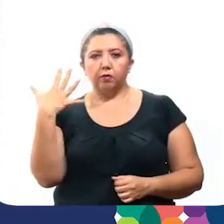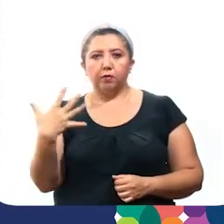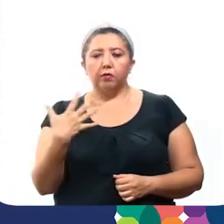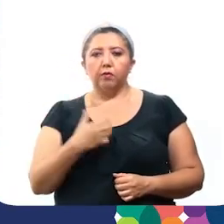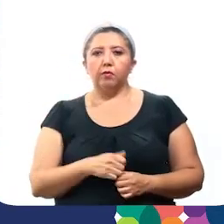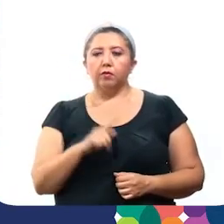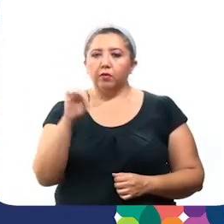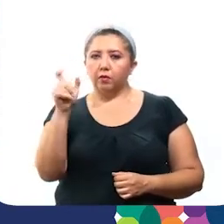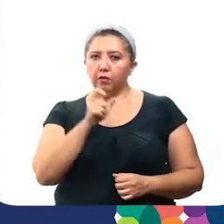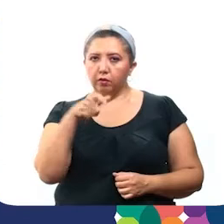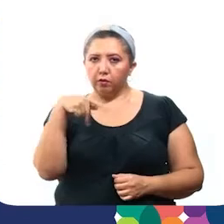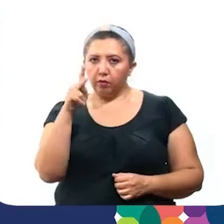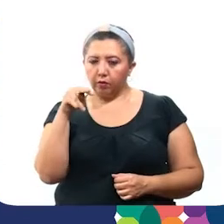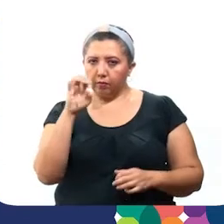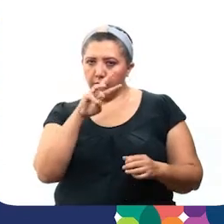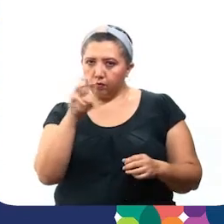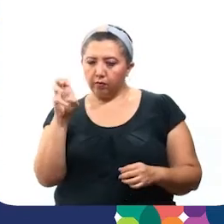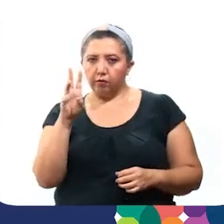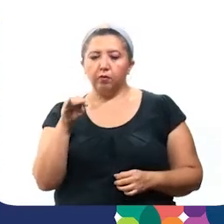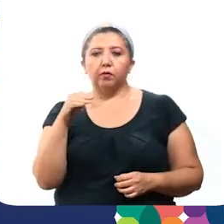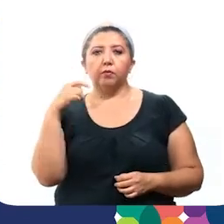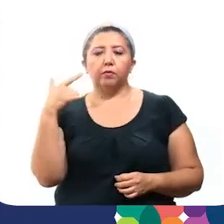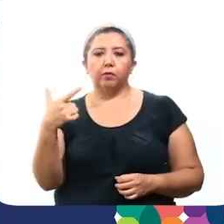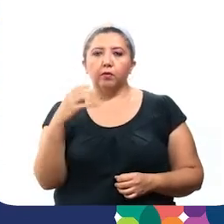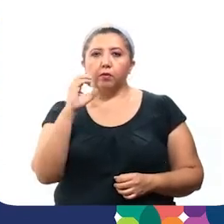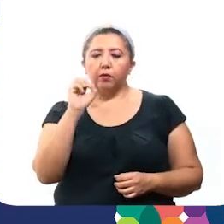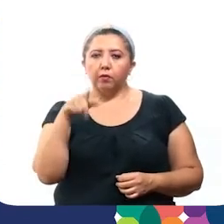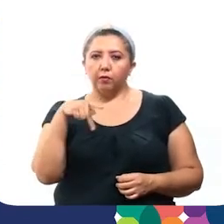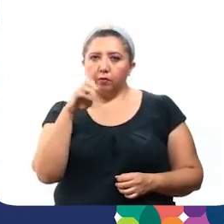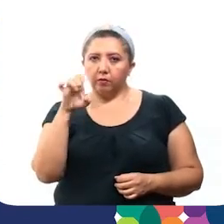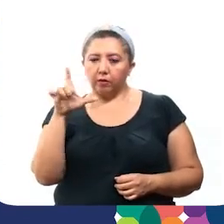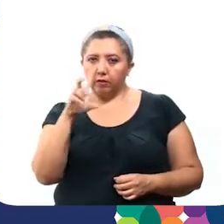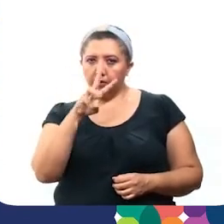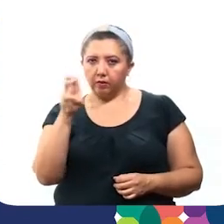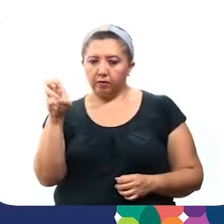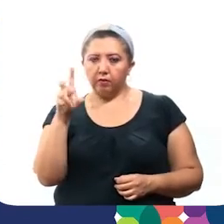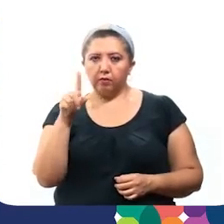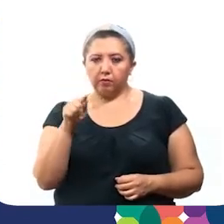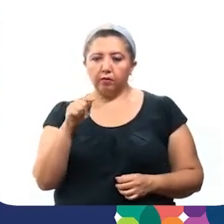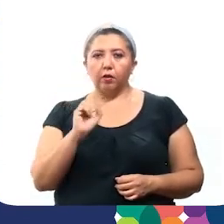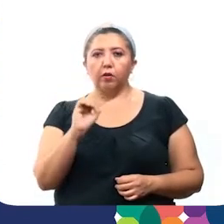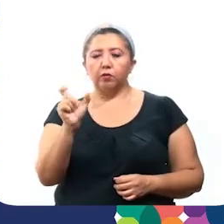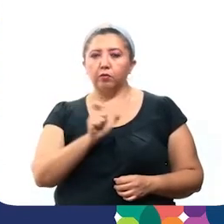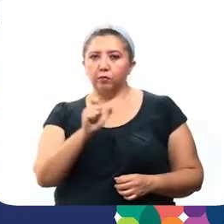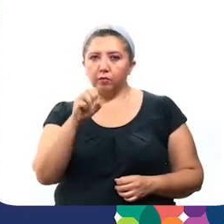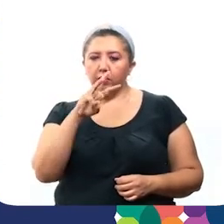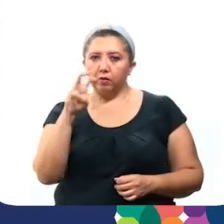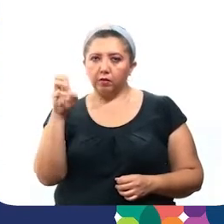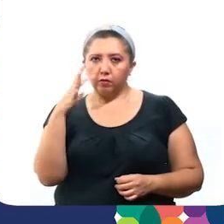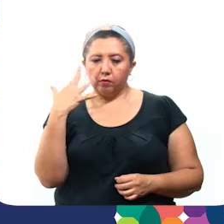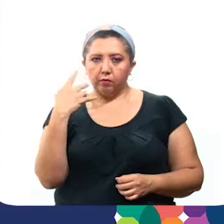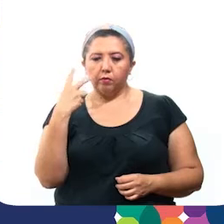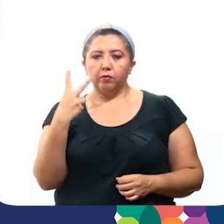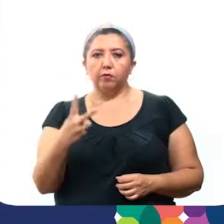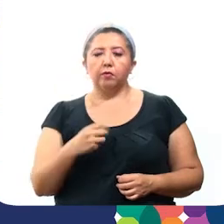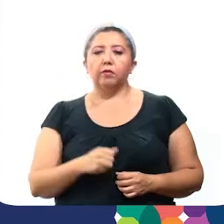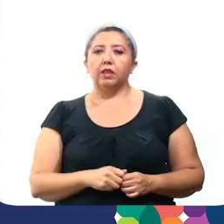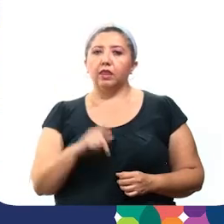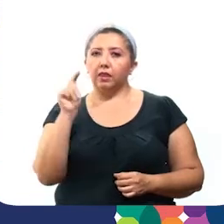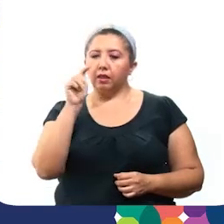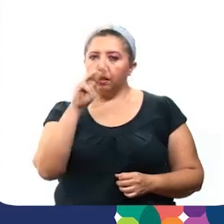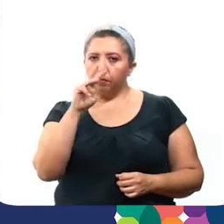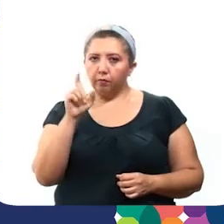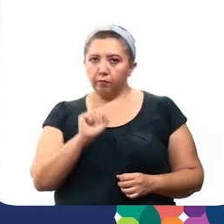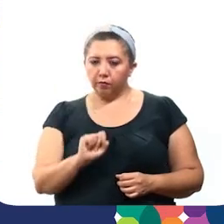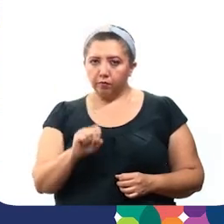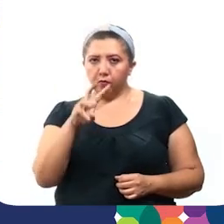405, Tixcocop, 397, Concal, 370, Oxcuscap, 352,